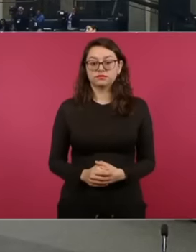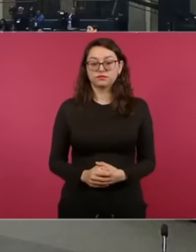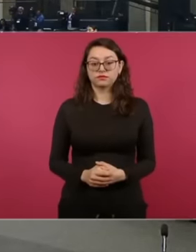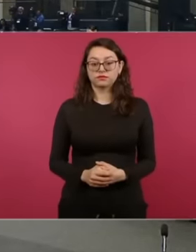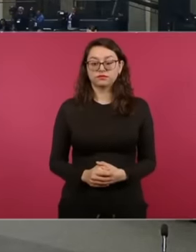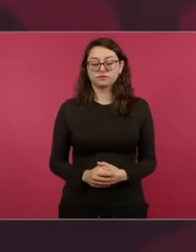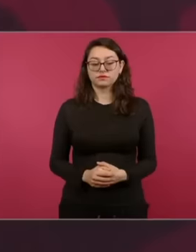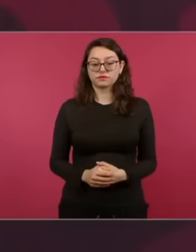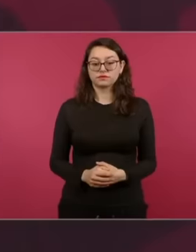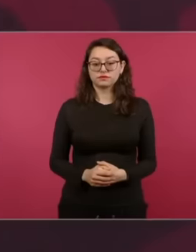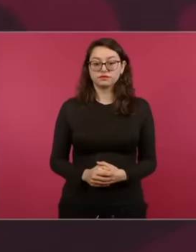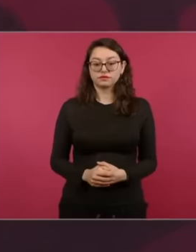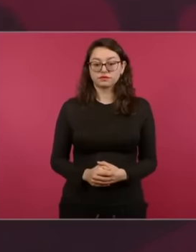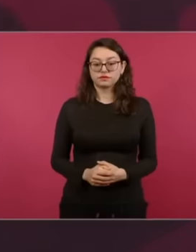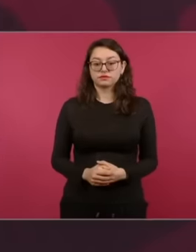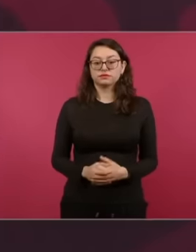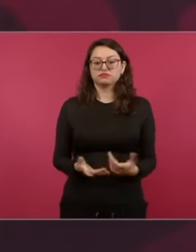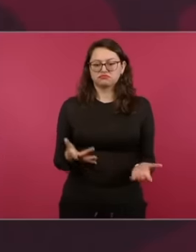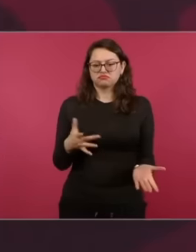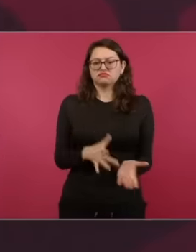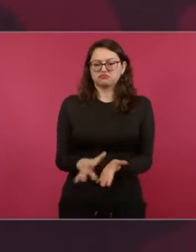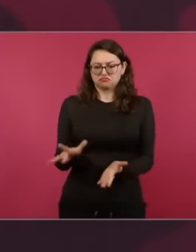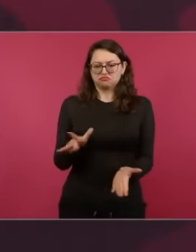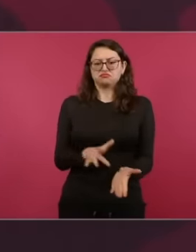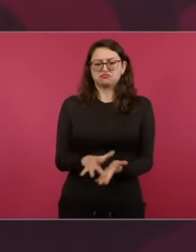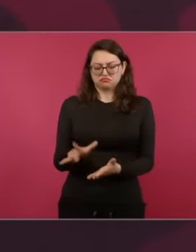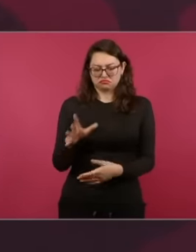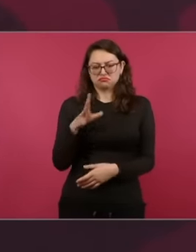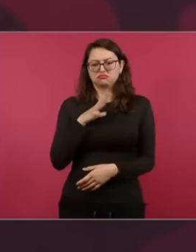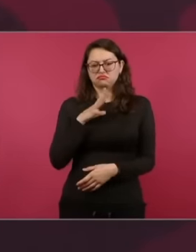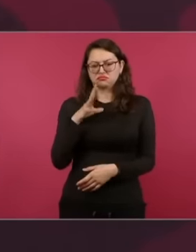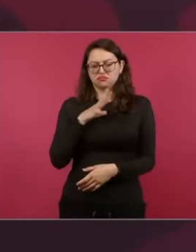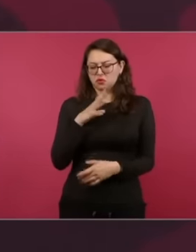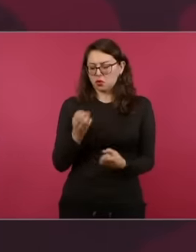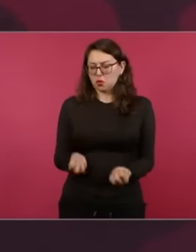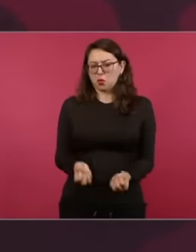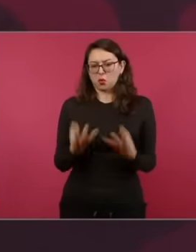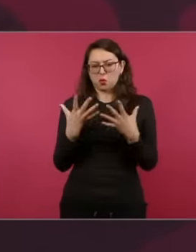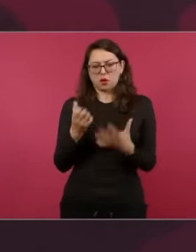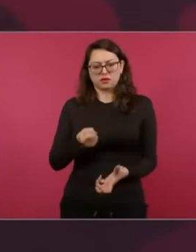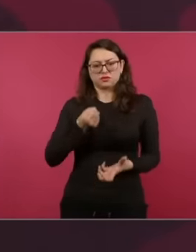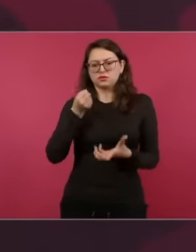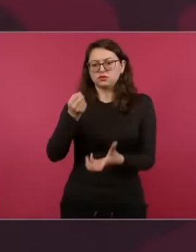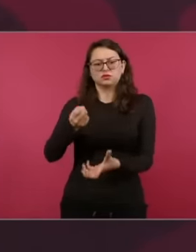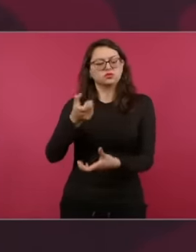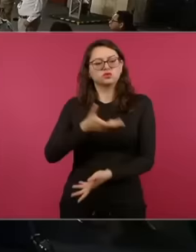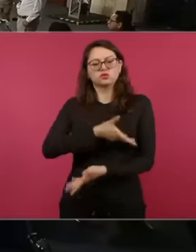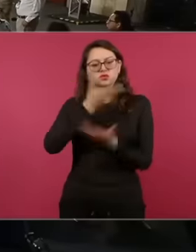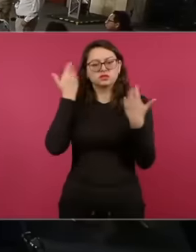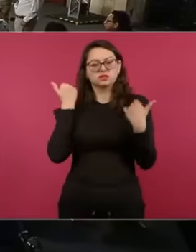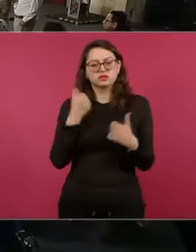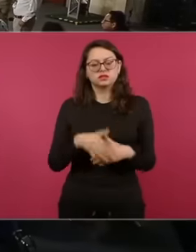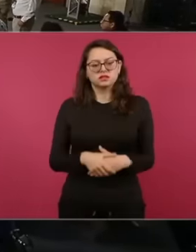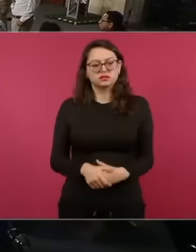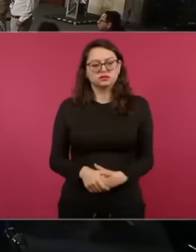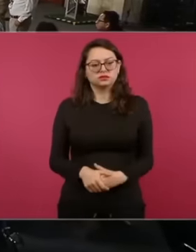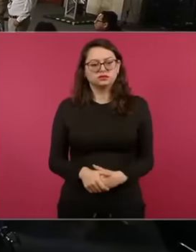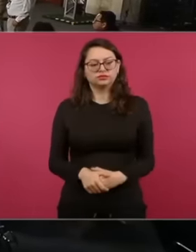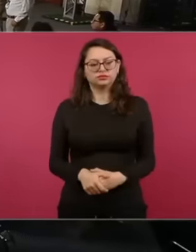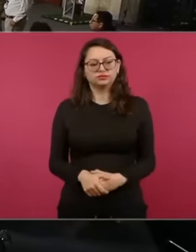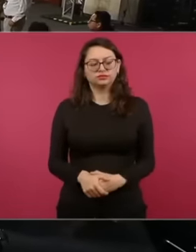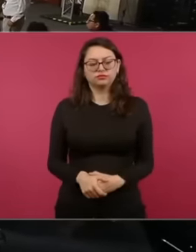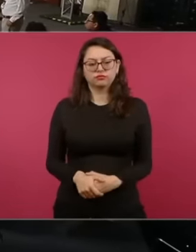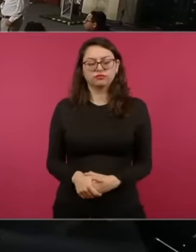Se va a entregar este apoyo. No sé exactamente la cantidad. No, porque es la intención. Va a pasar lo mismo que